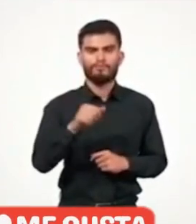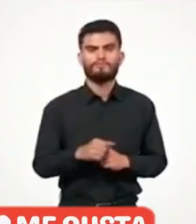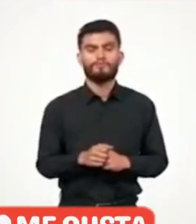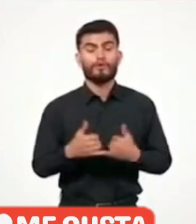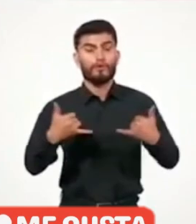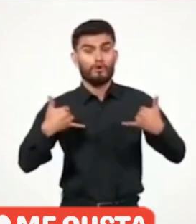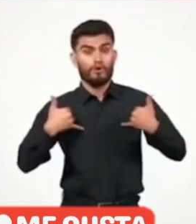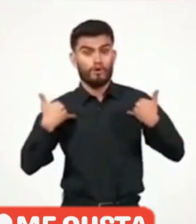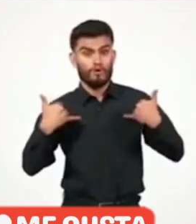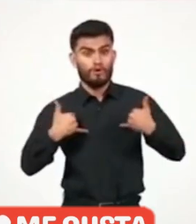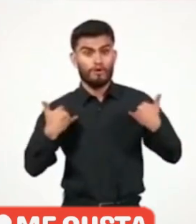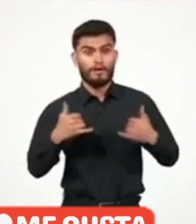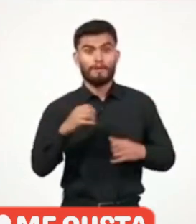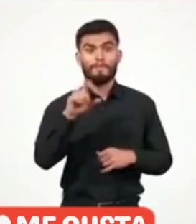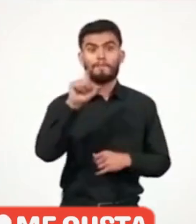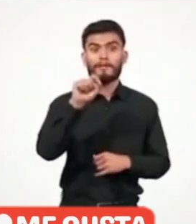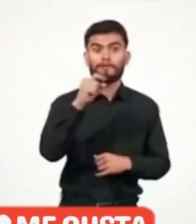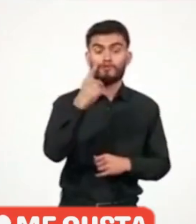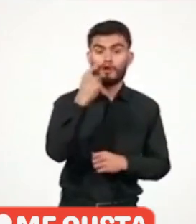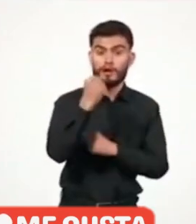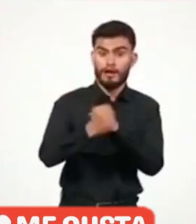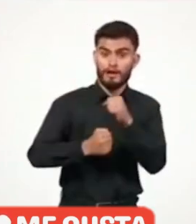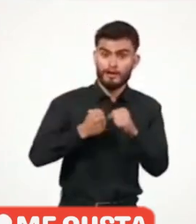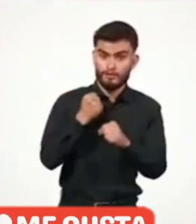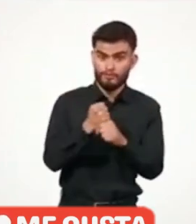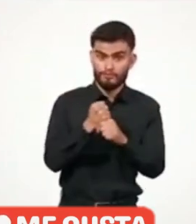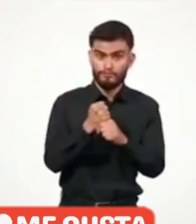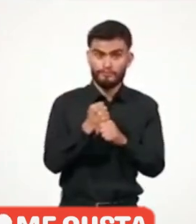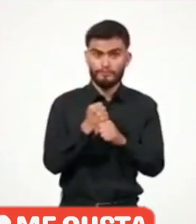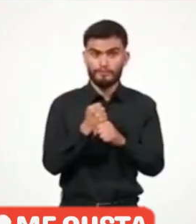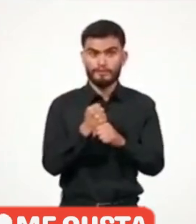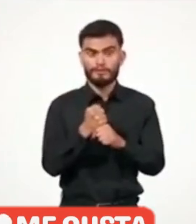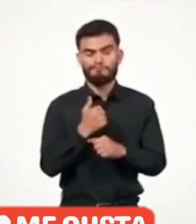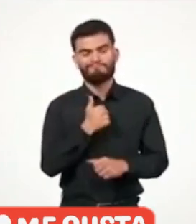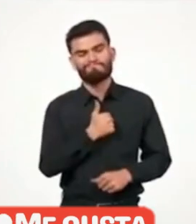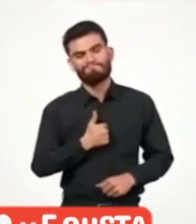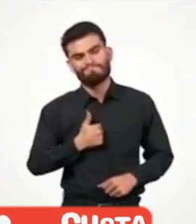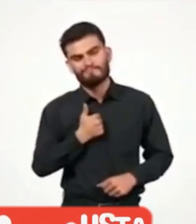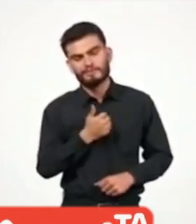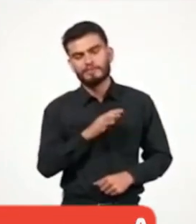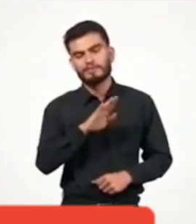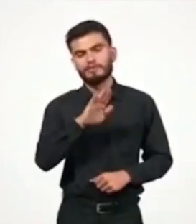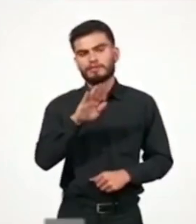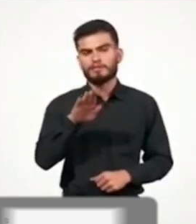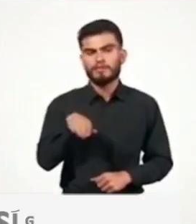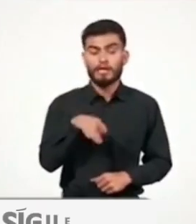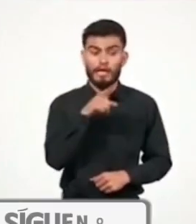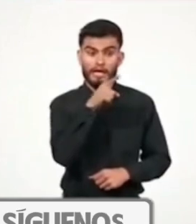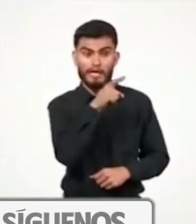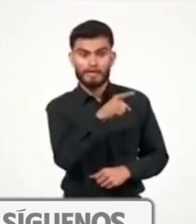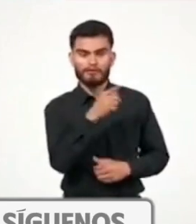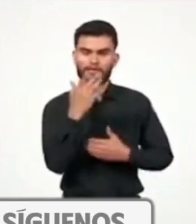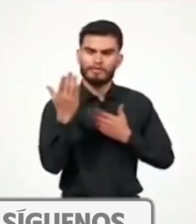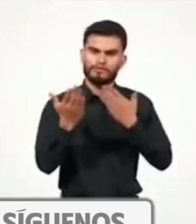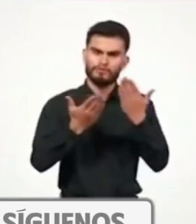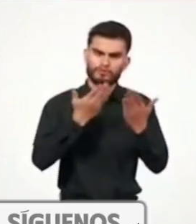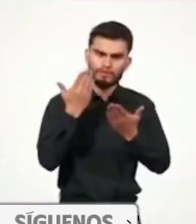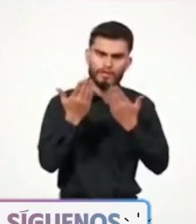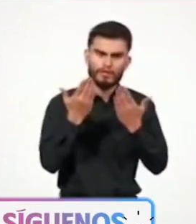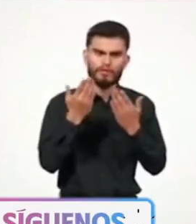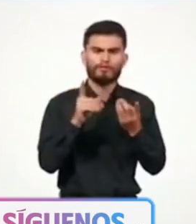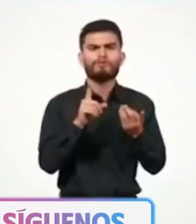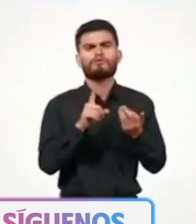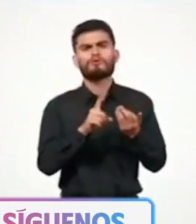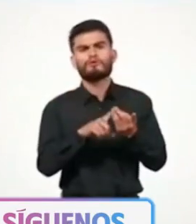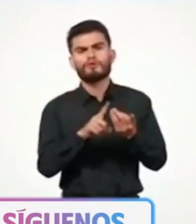edad, que en paz descanse. Ella estudiaba en la Escuela Normal de Iztapan de la Sal